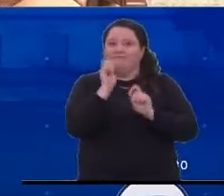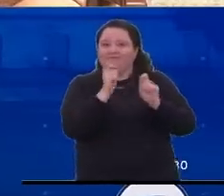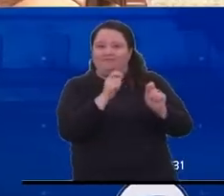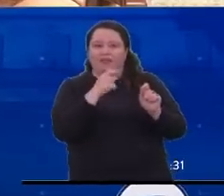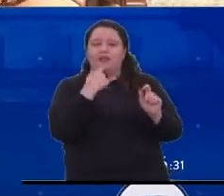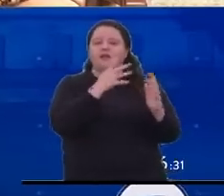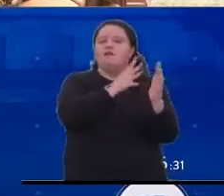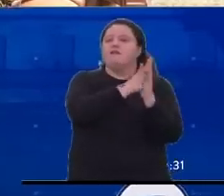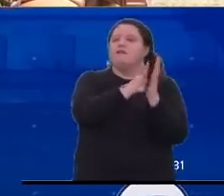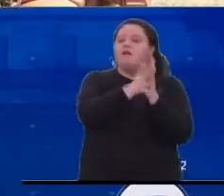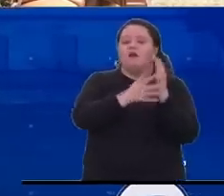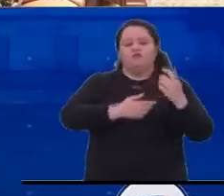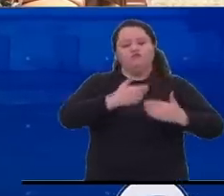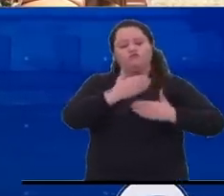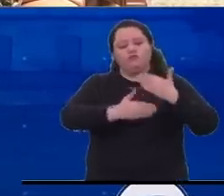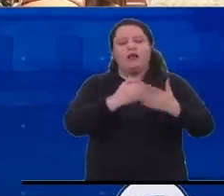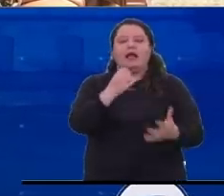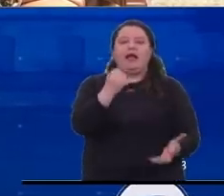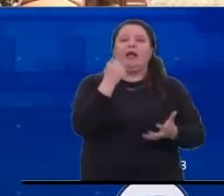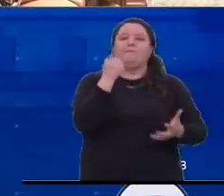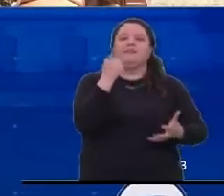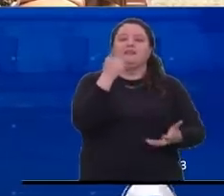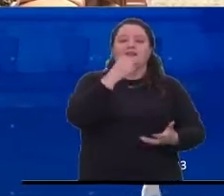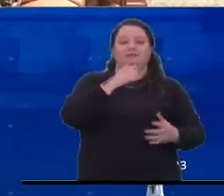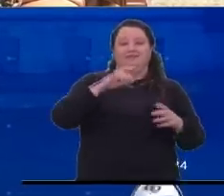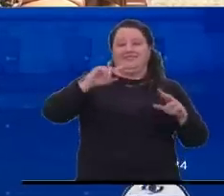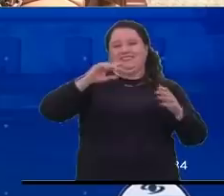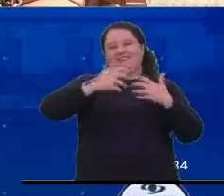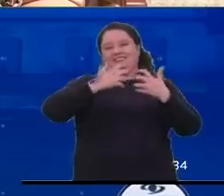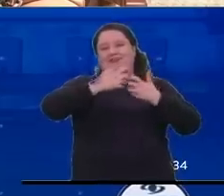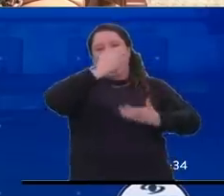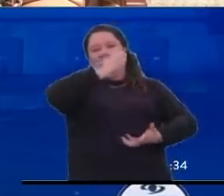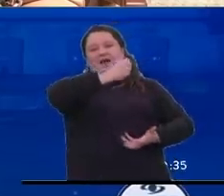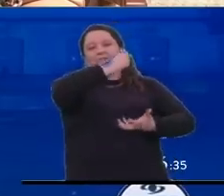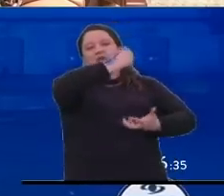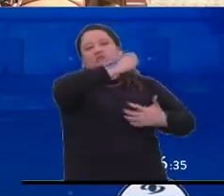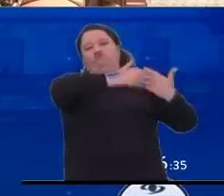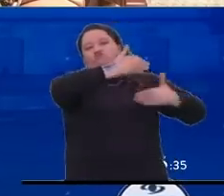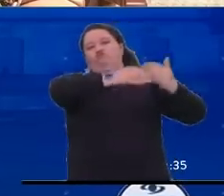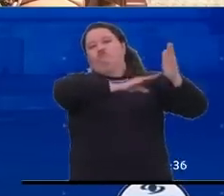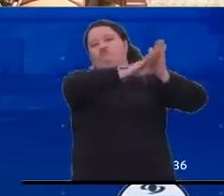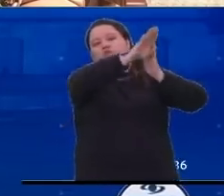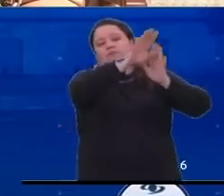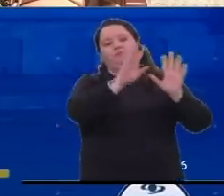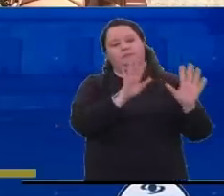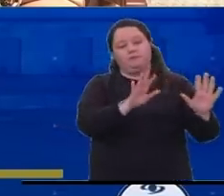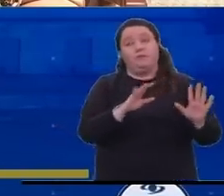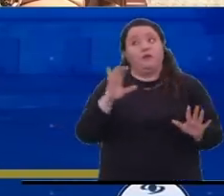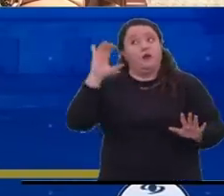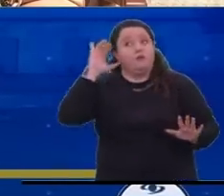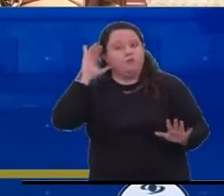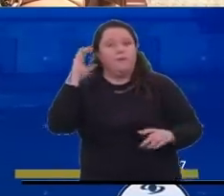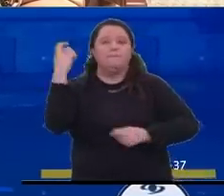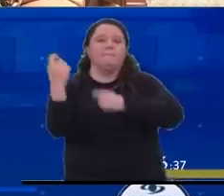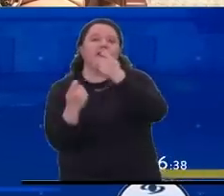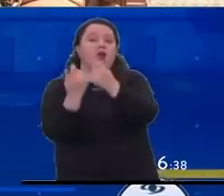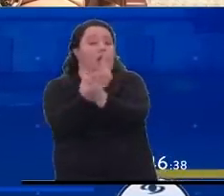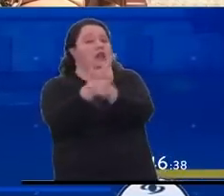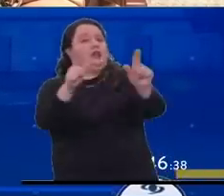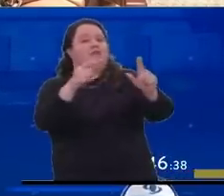Petro, desarrollaremos el capitalismo. En este momento, el libre mercado y el